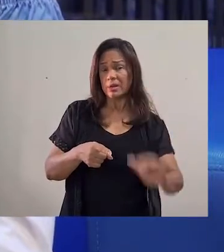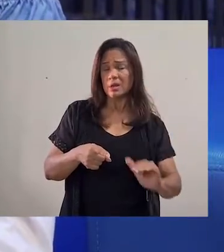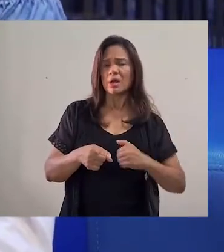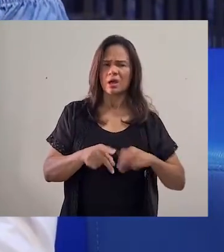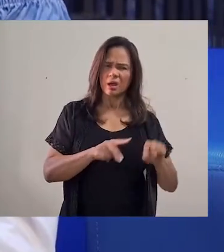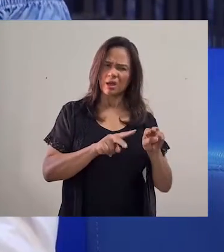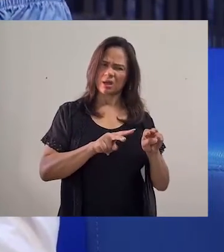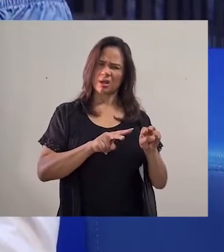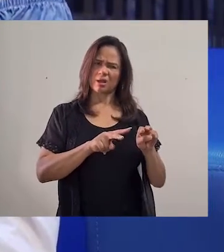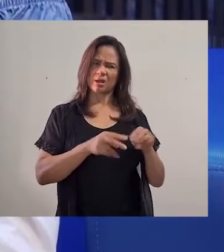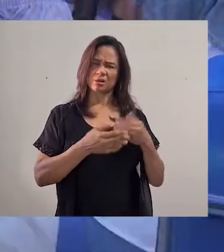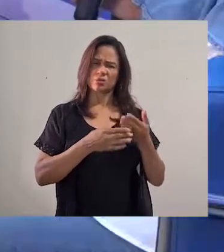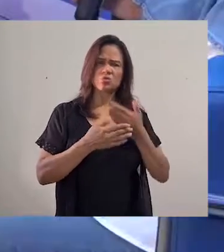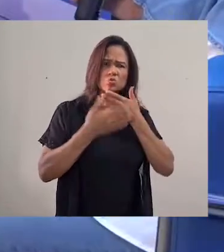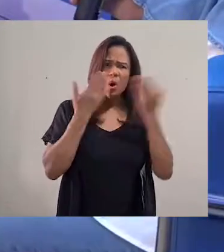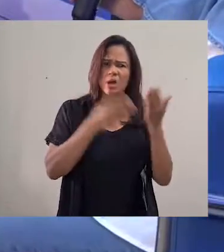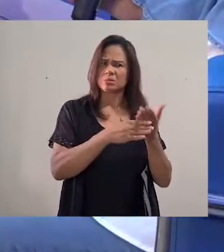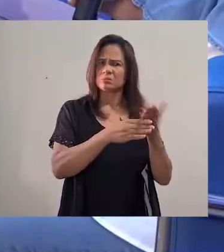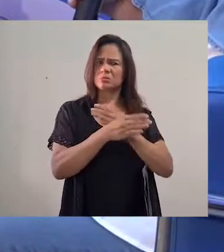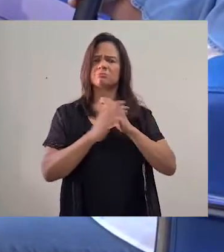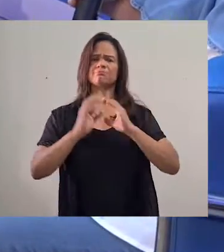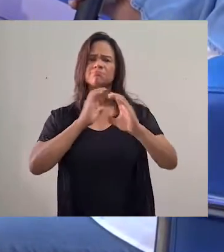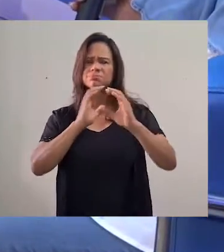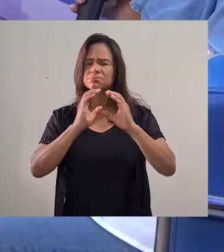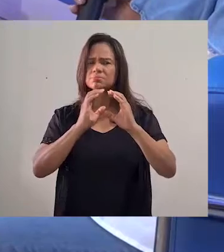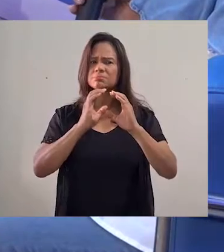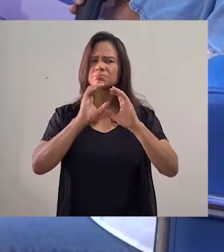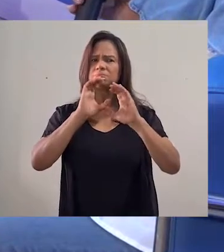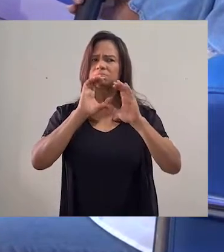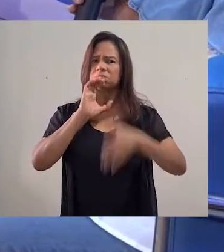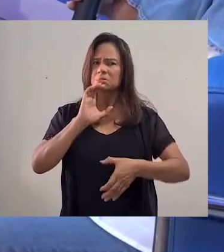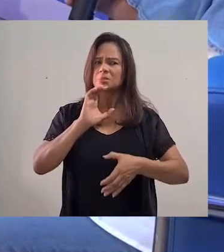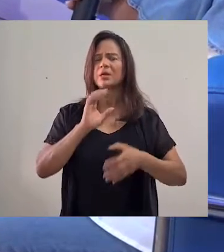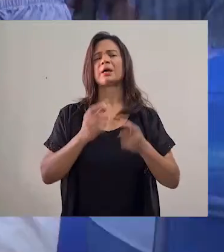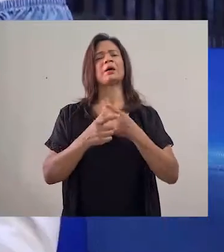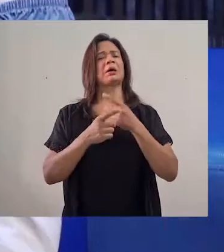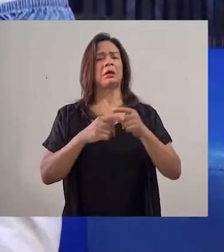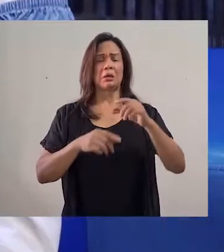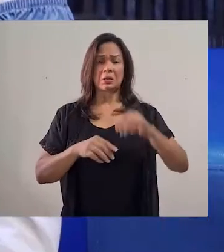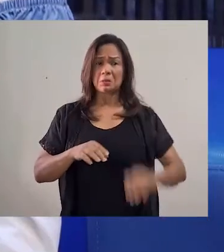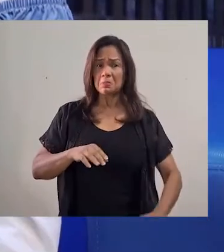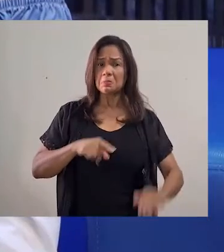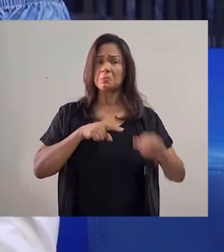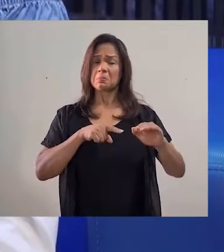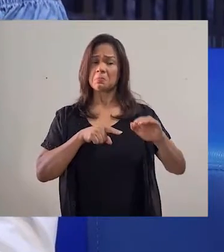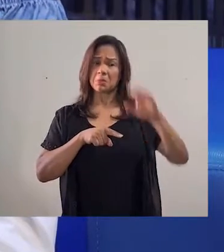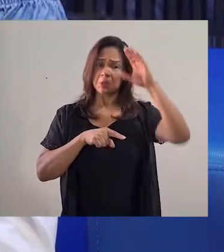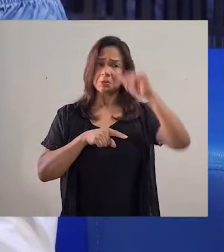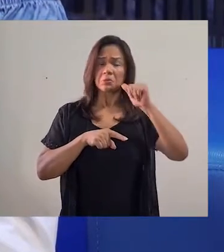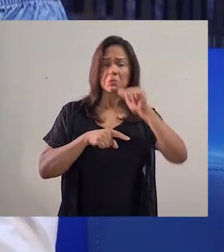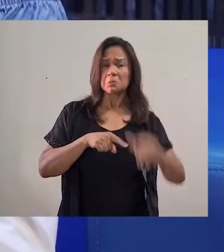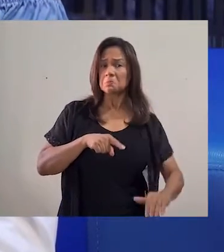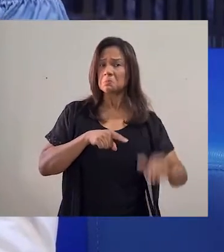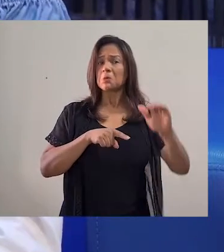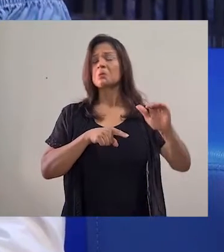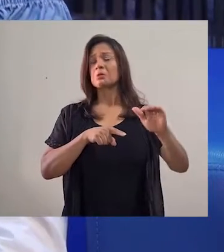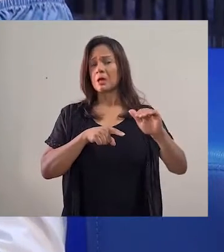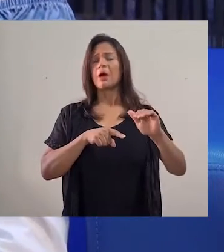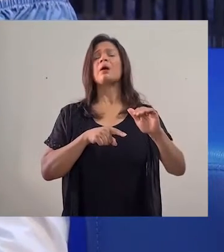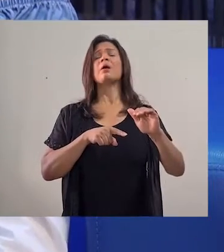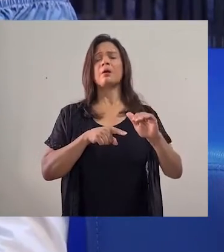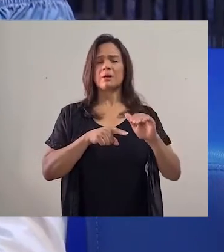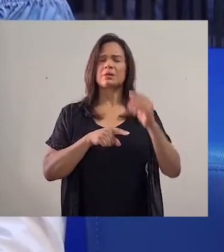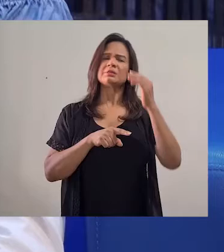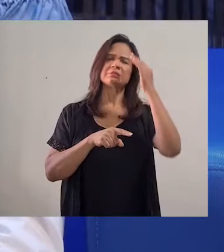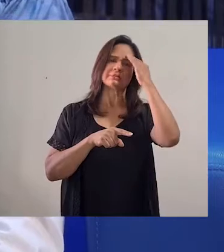niño cuando empezamos a ver que no hay progresos en el lenguaje. Vemos que el niño llega a determinada edad y